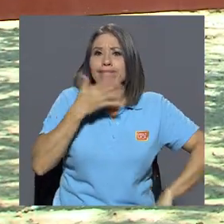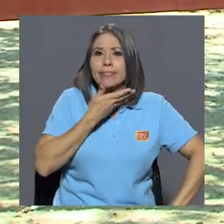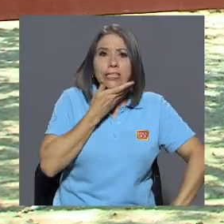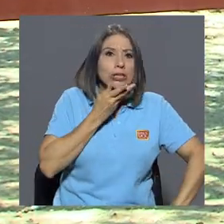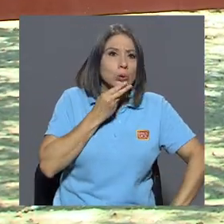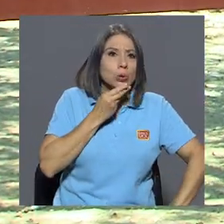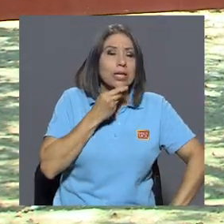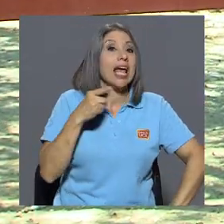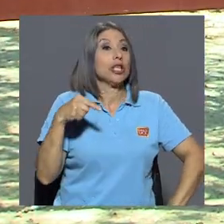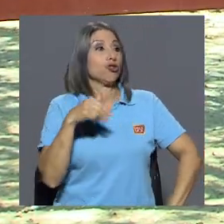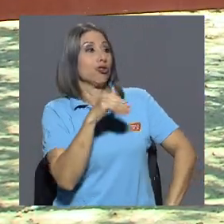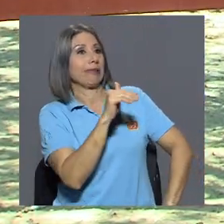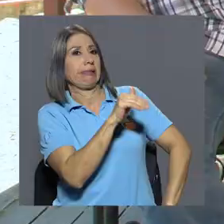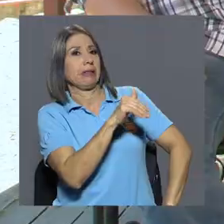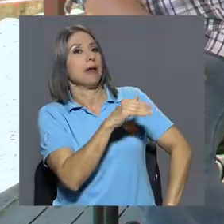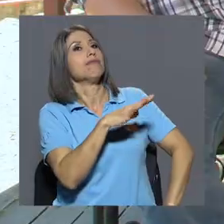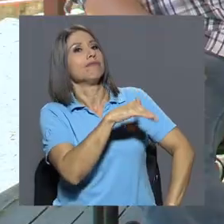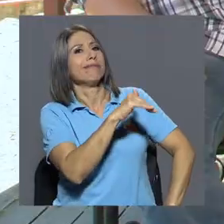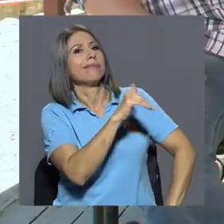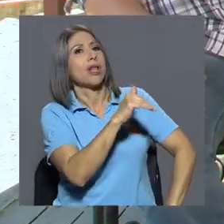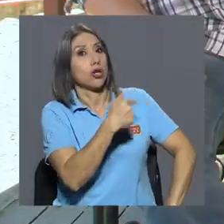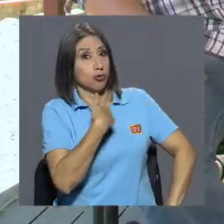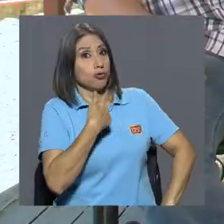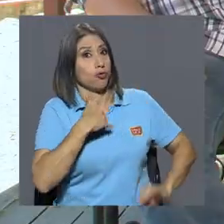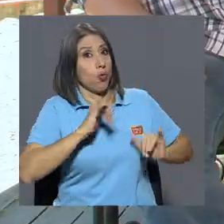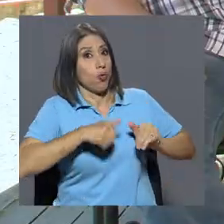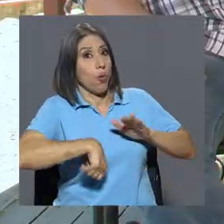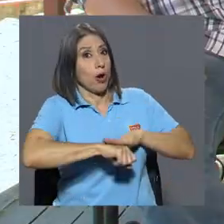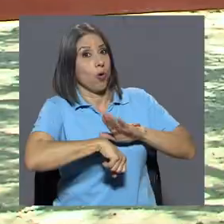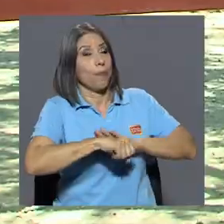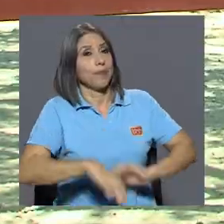Entonces toco el que está de pie y le digo, macho, le digo, yo juego.